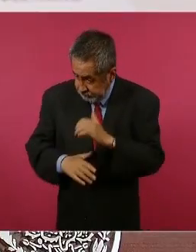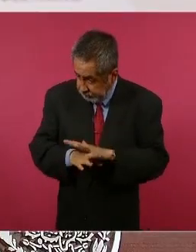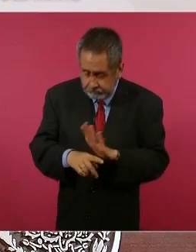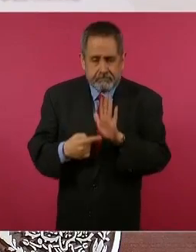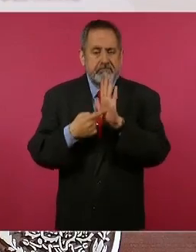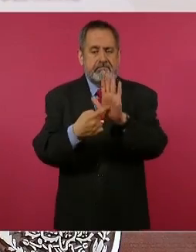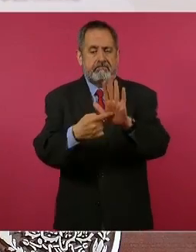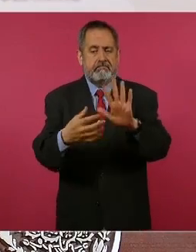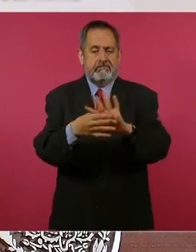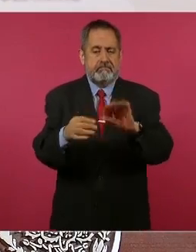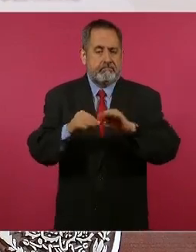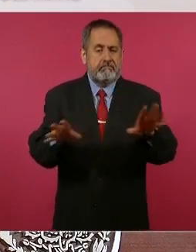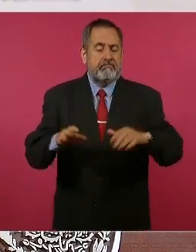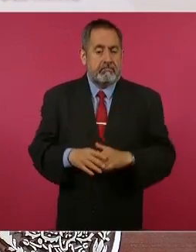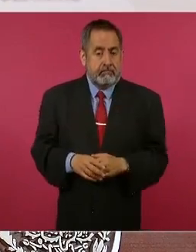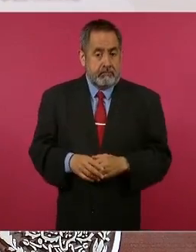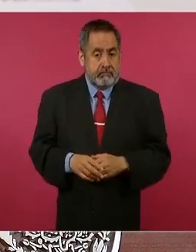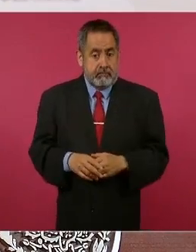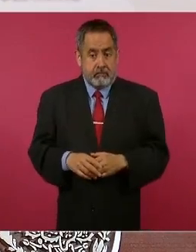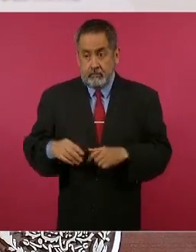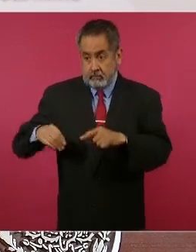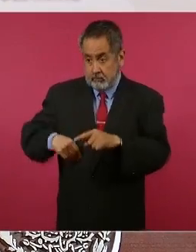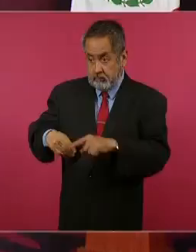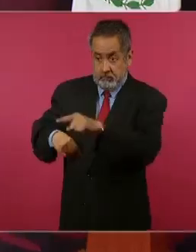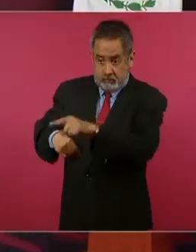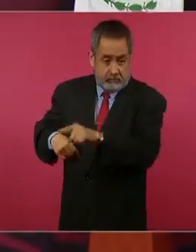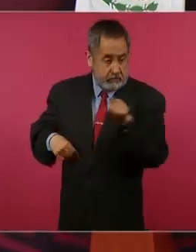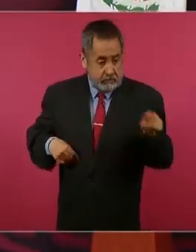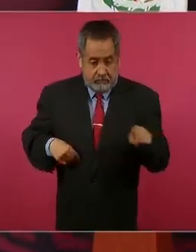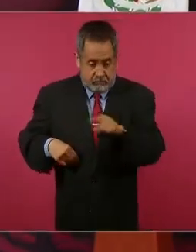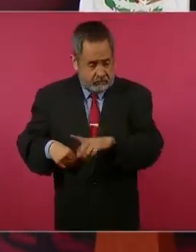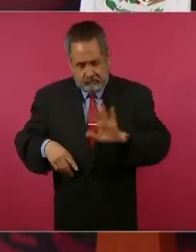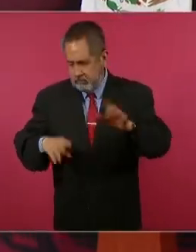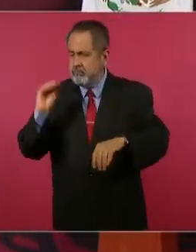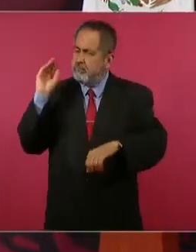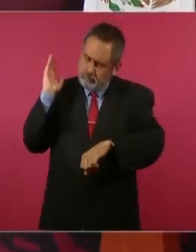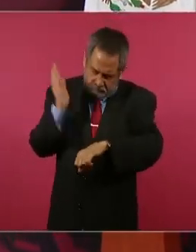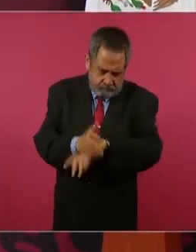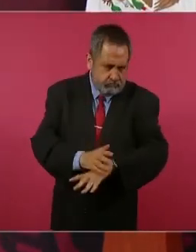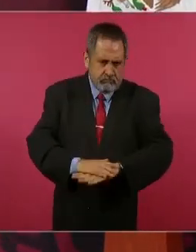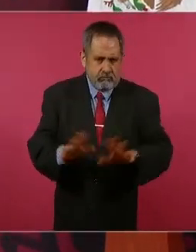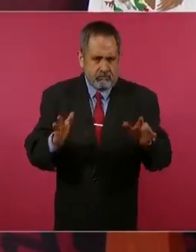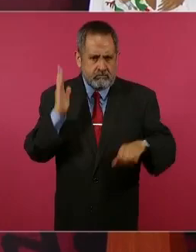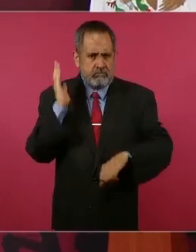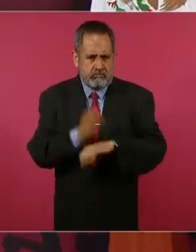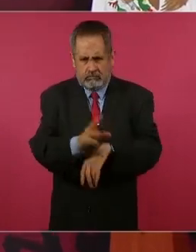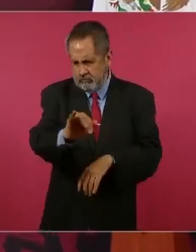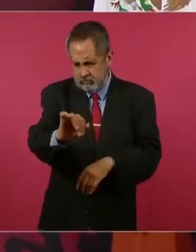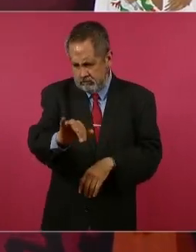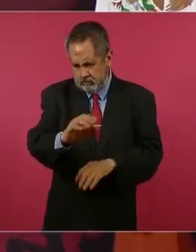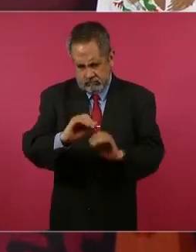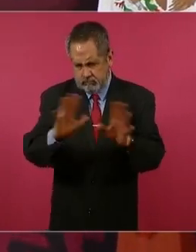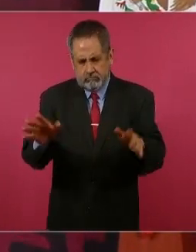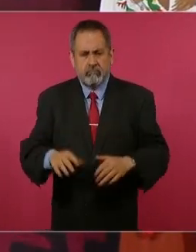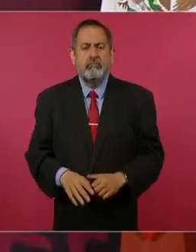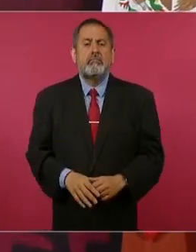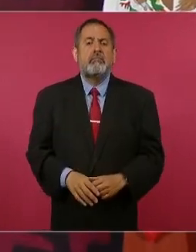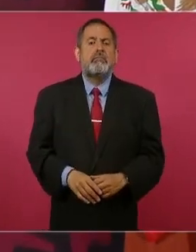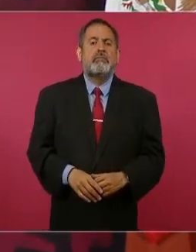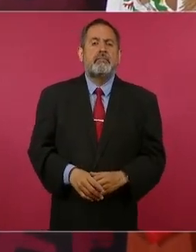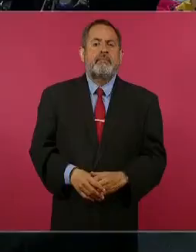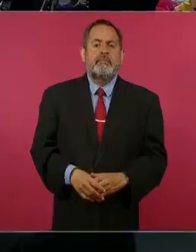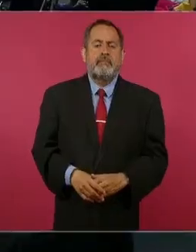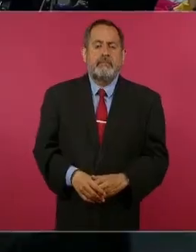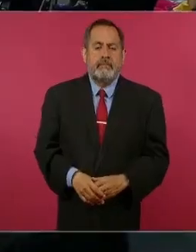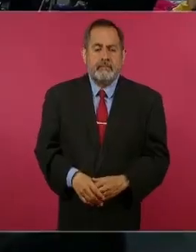informar. Y si hay responsabilidad de los elementos de la Guardia, se va a castigar. ¿Y la parte pasó tiempo